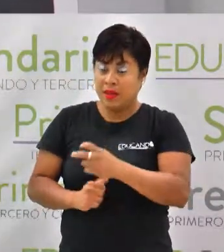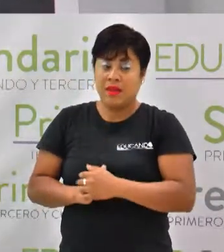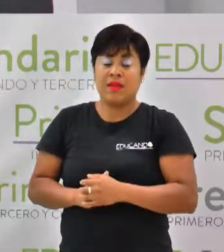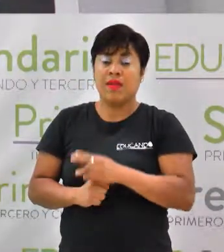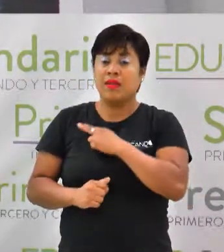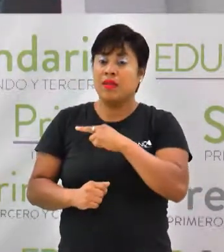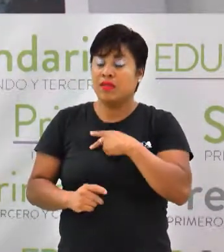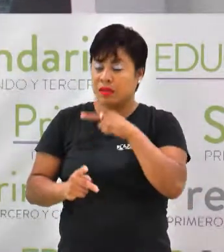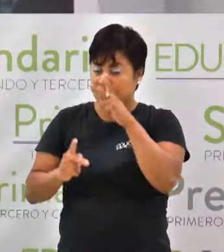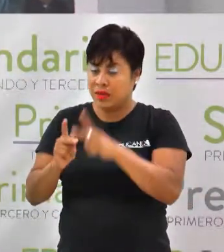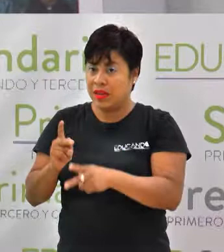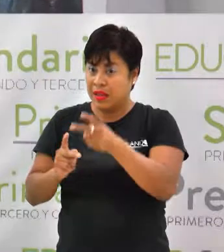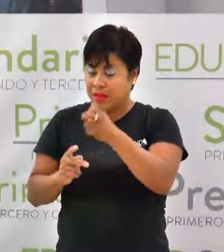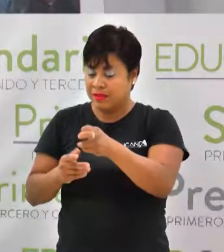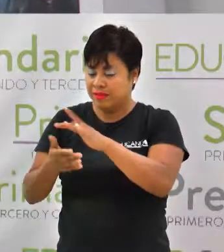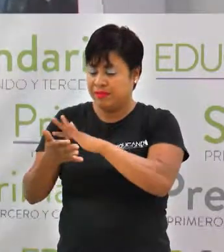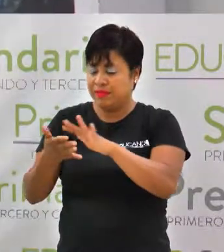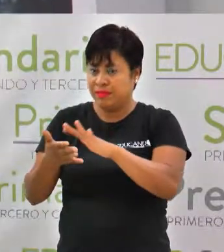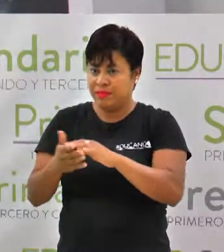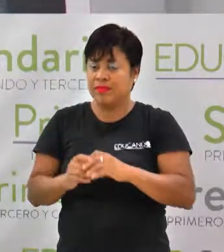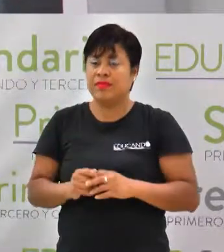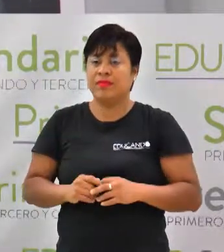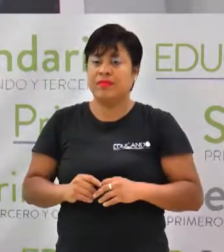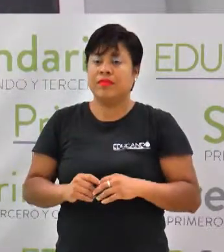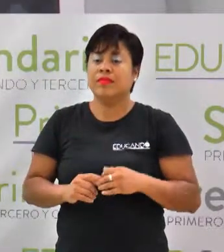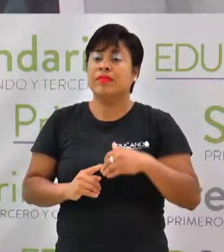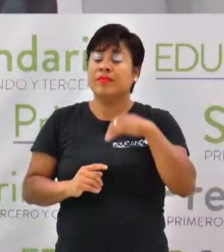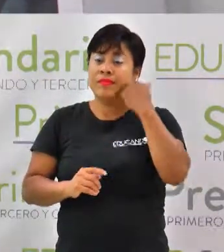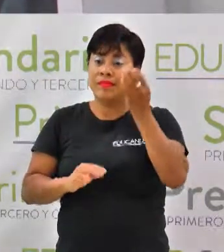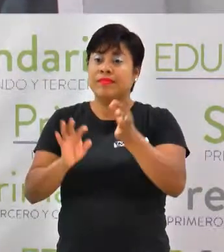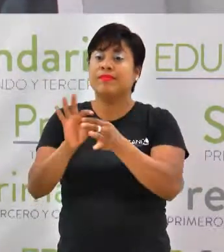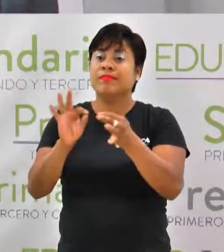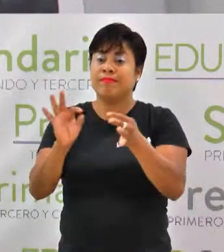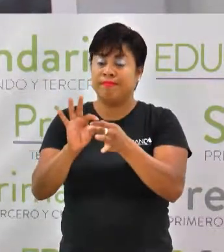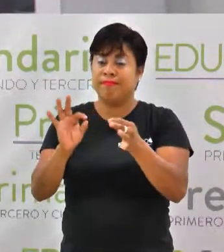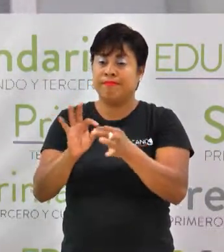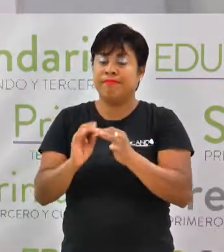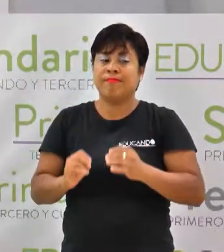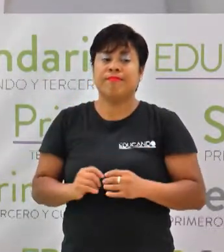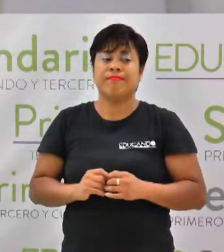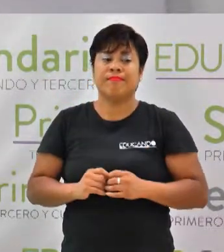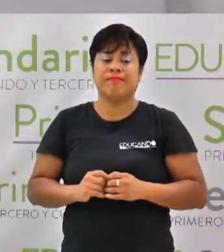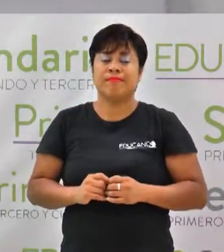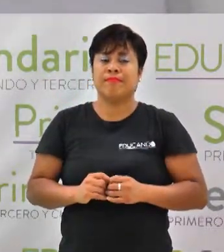hasta aquí vamos a dejar nuestra lectura. Te cuento que